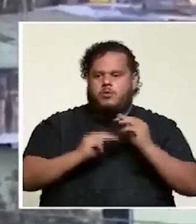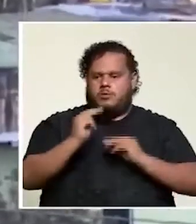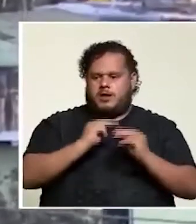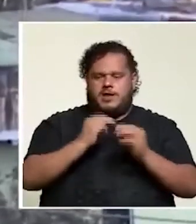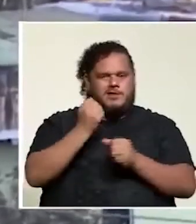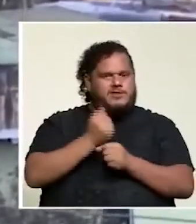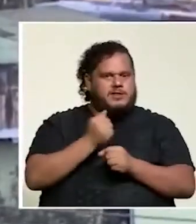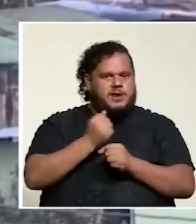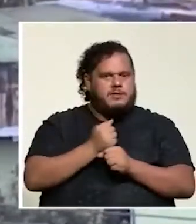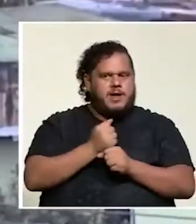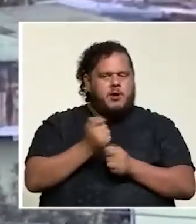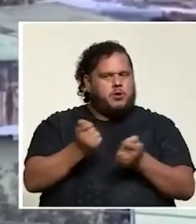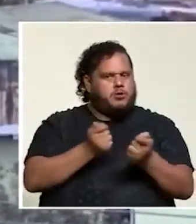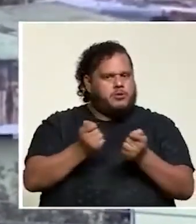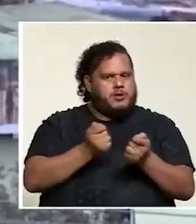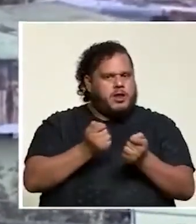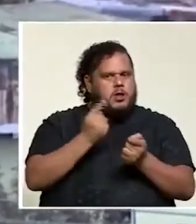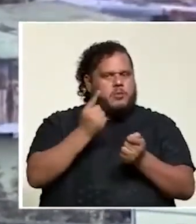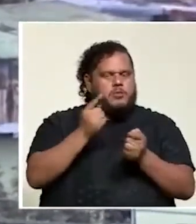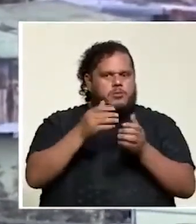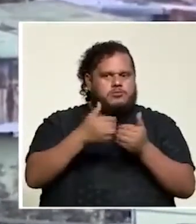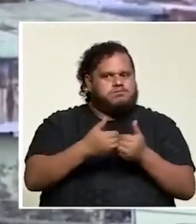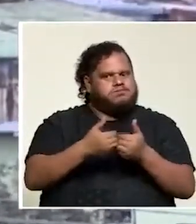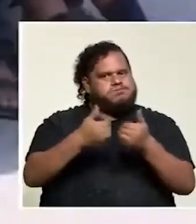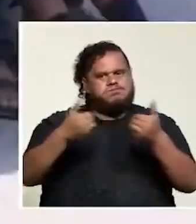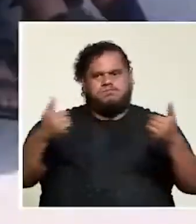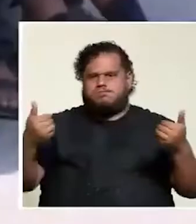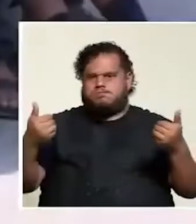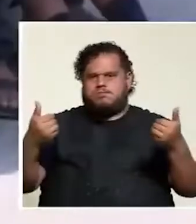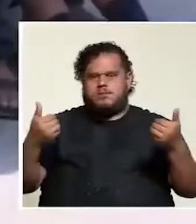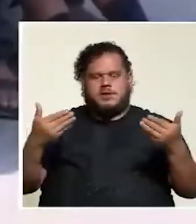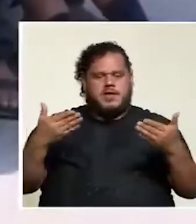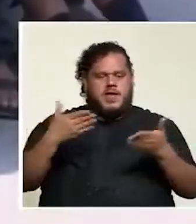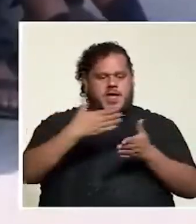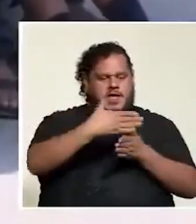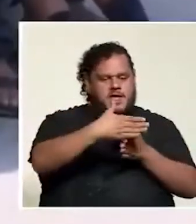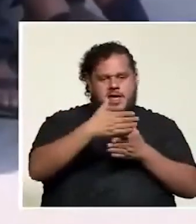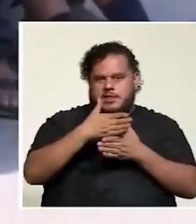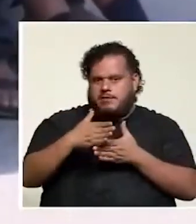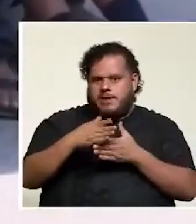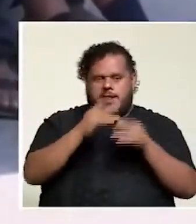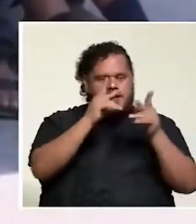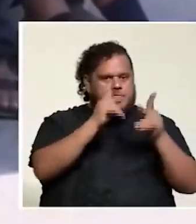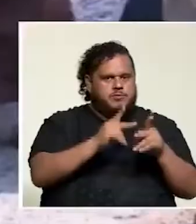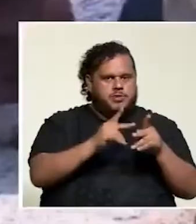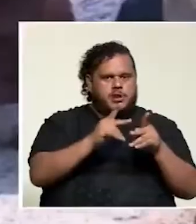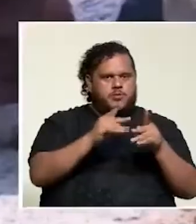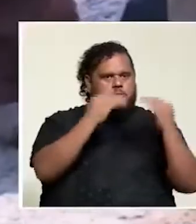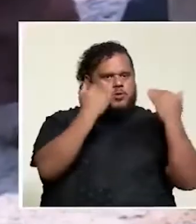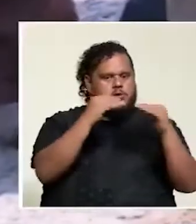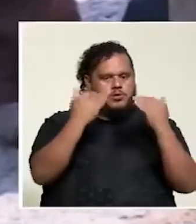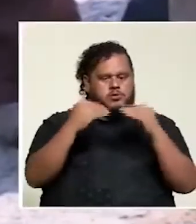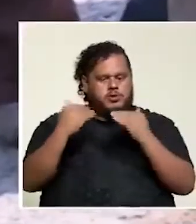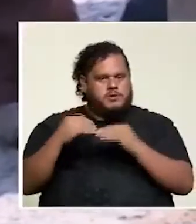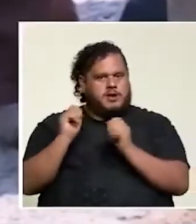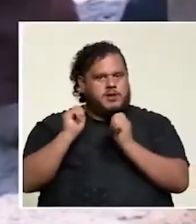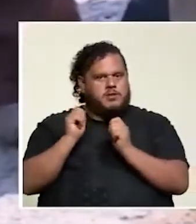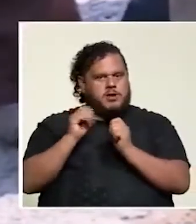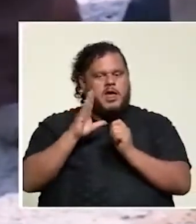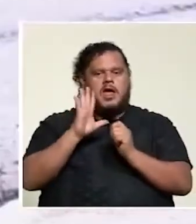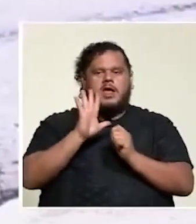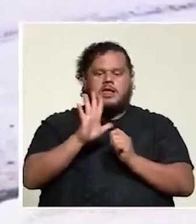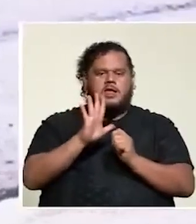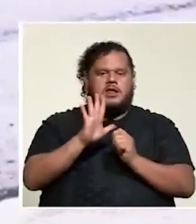trabajo dominado por una enorme brecha que separa a las personas por su nivel educativo y su